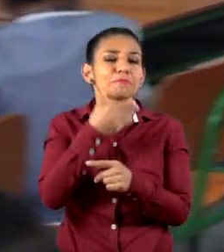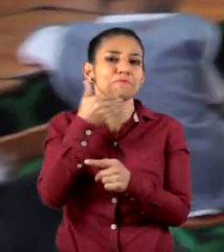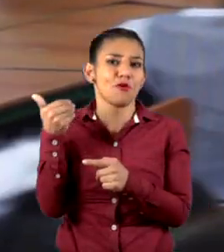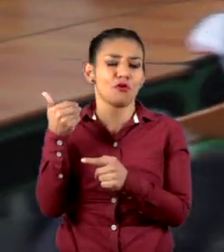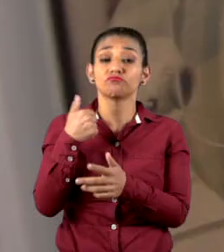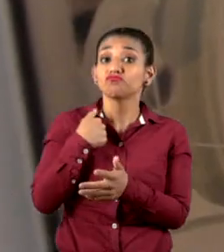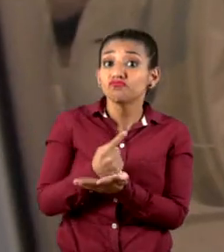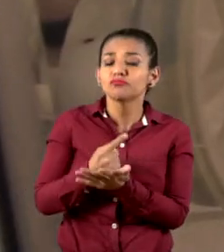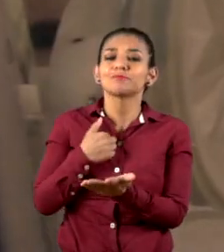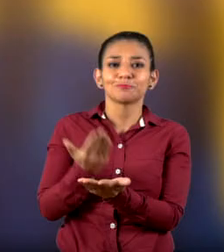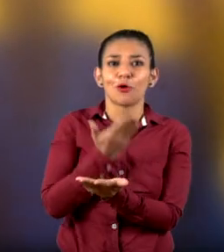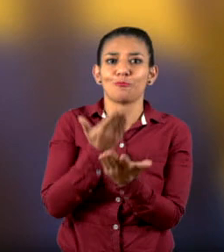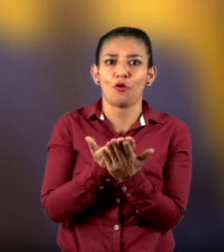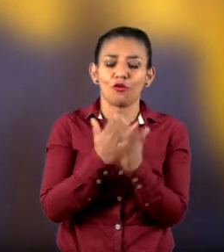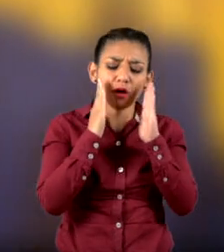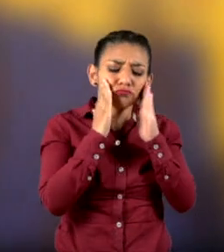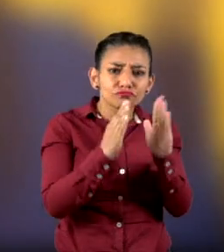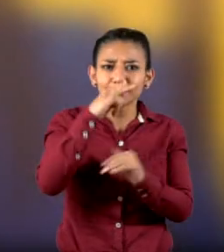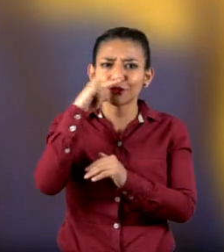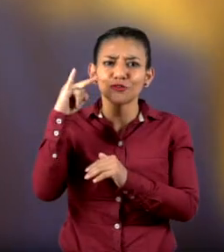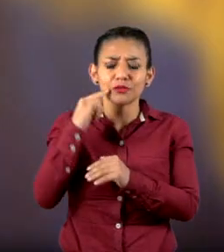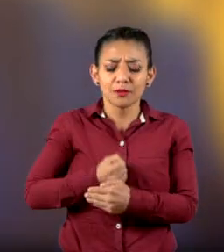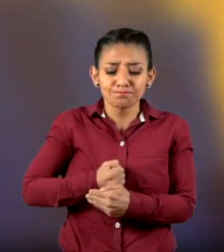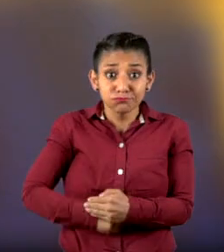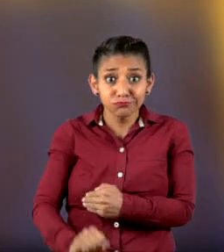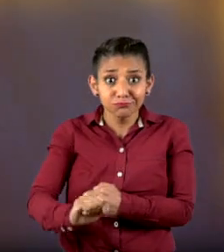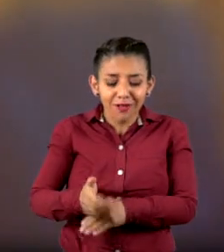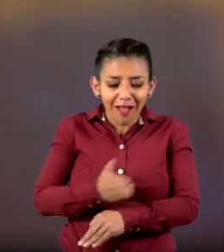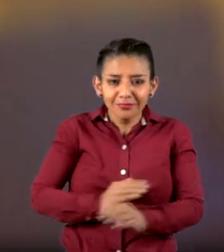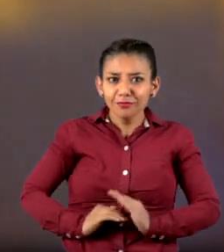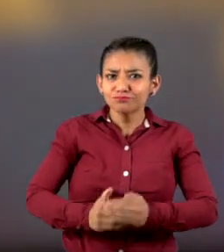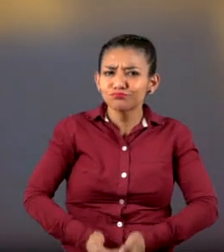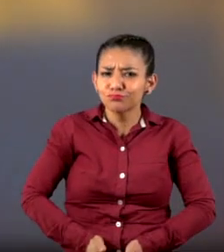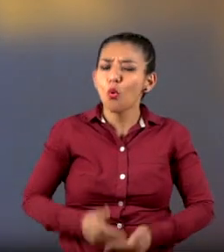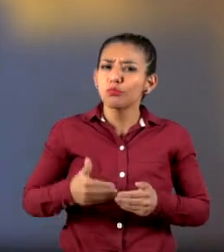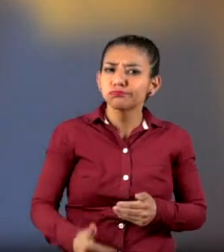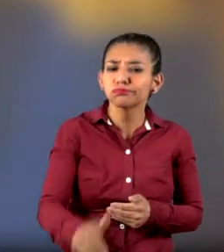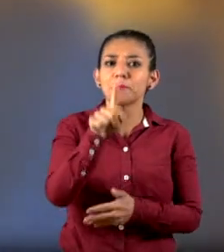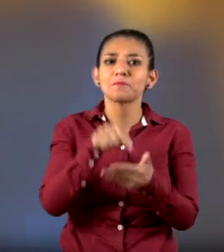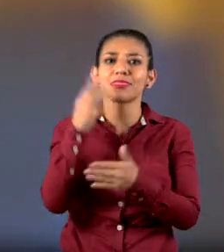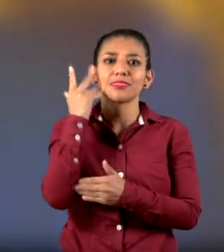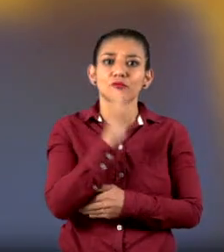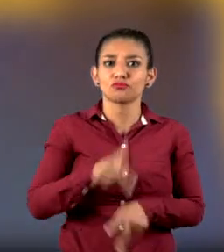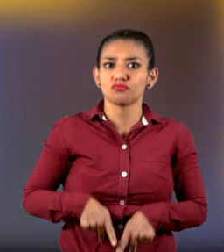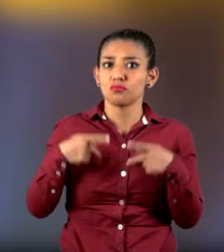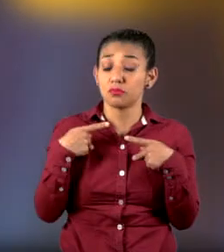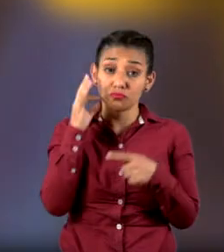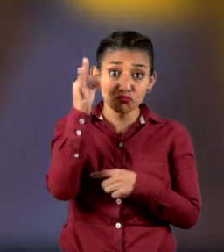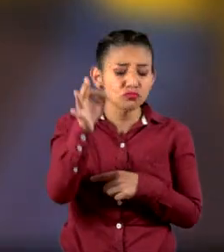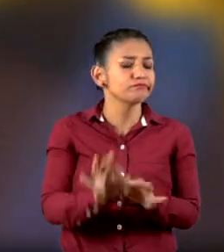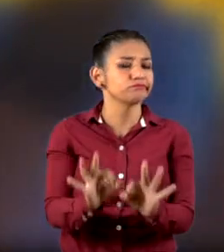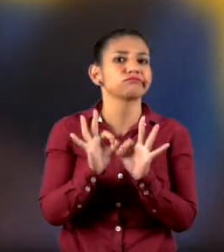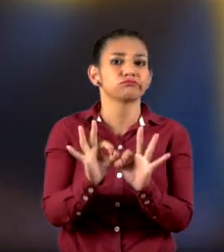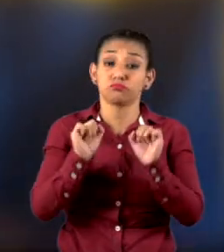reto es cuidarlos aú mejor por eso propongo la misión ternura para que todo niño sea protegido desde la concepción hasta sus primeros 1 días de